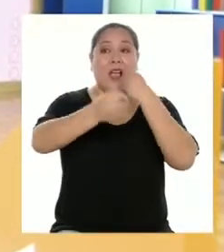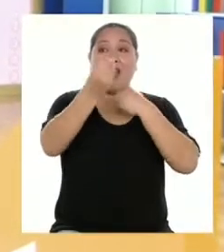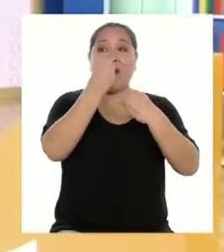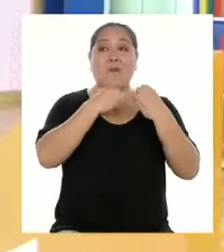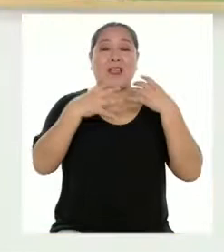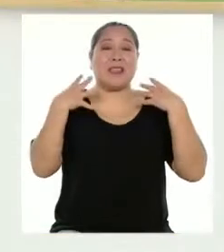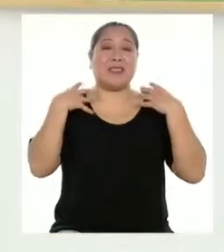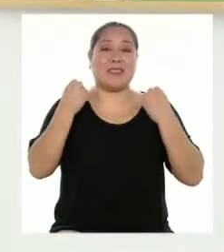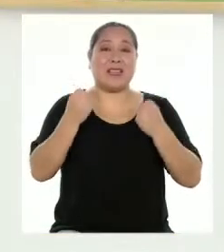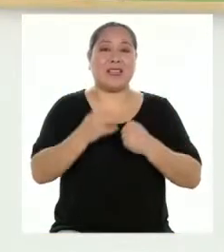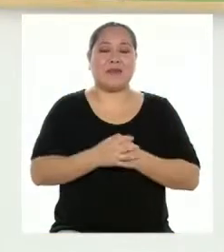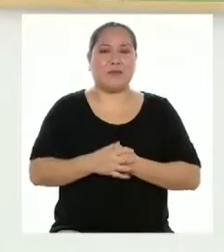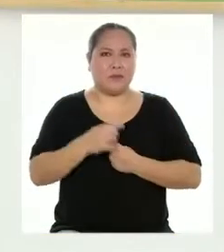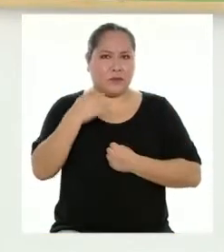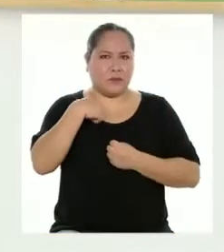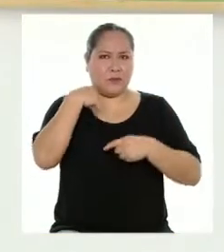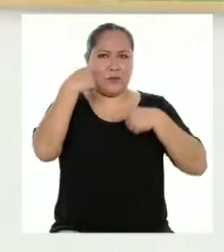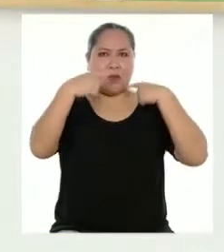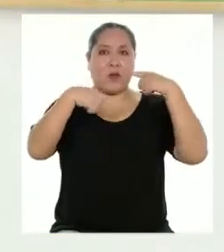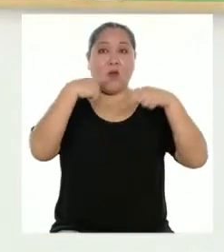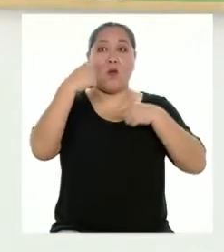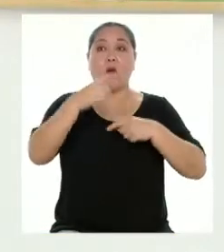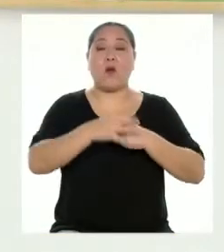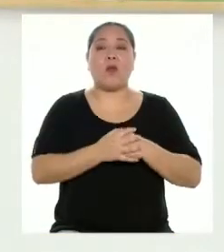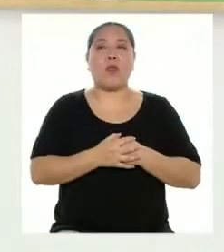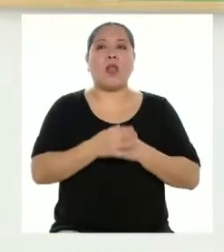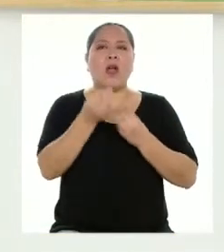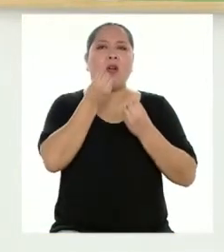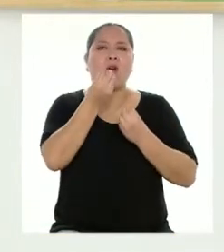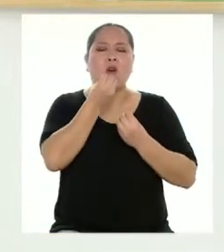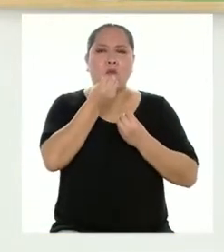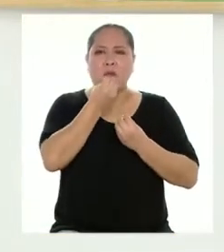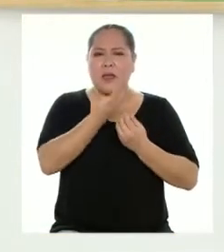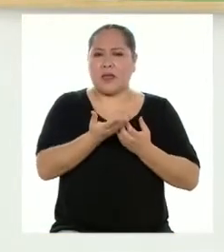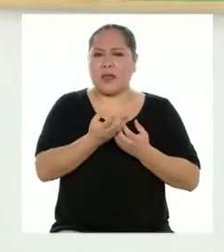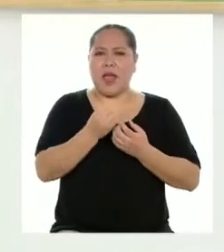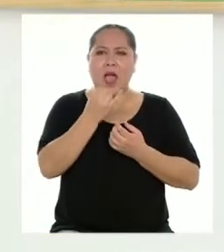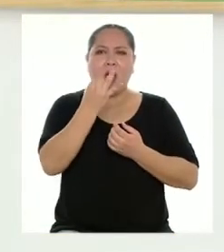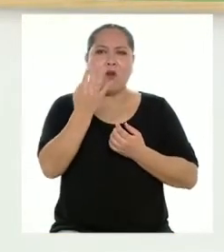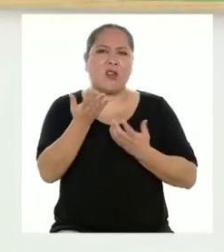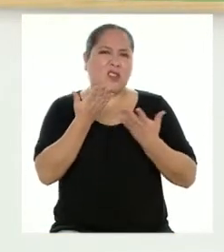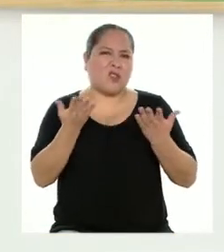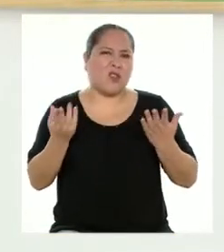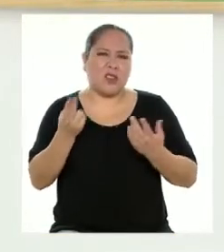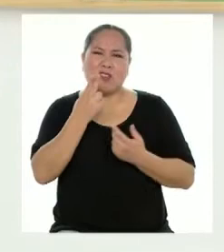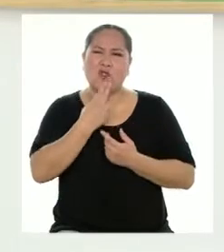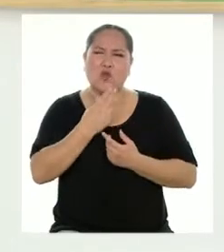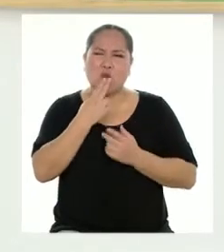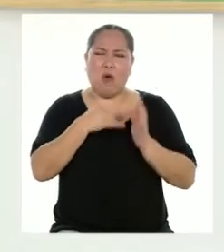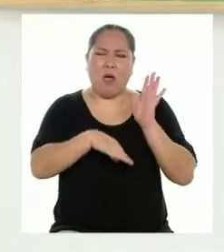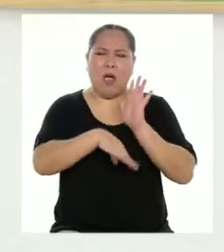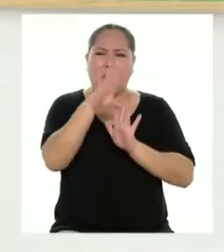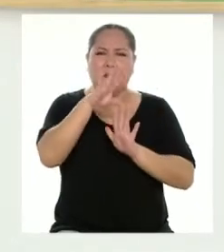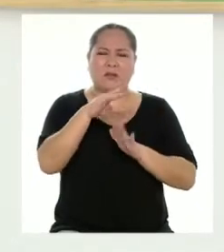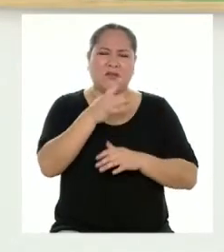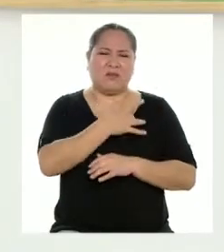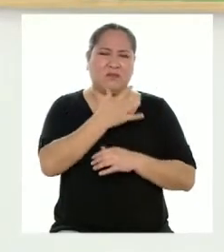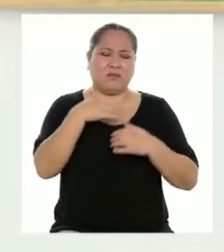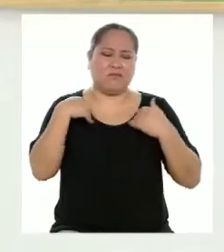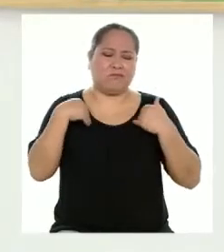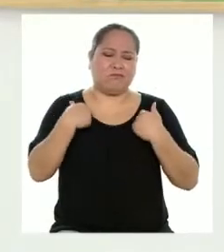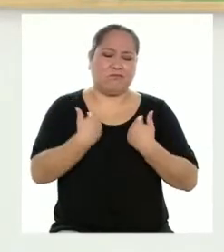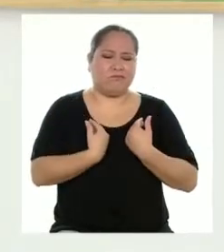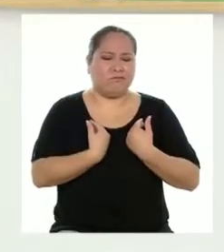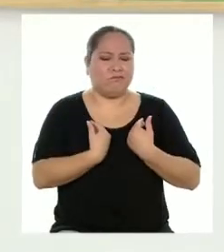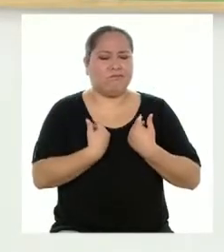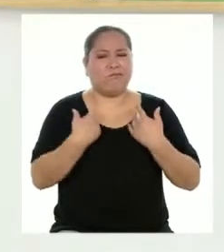alimentación saludable. Les cuento, el consumo de algunos alimentos altos en azúcares nos pueden hacer sentir cansados y desanimados, lo cual